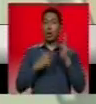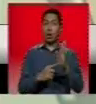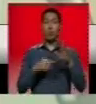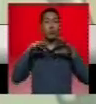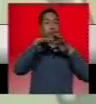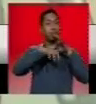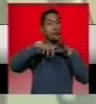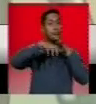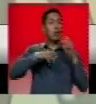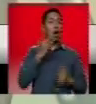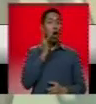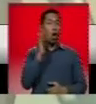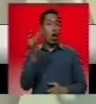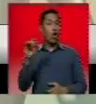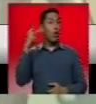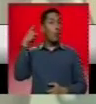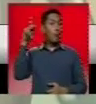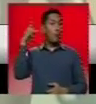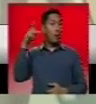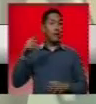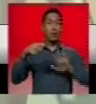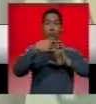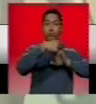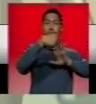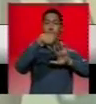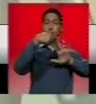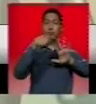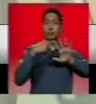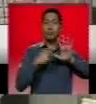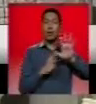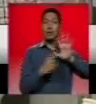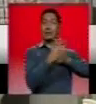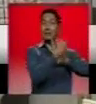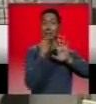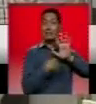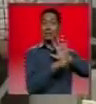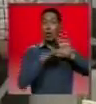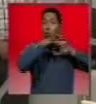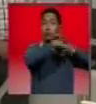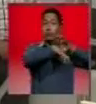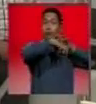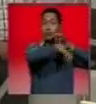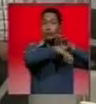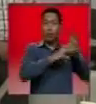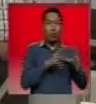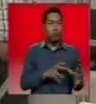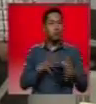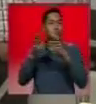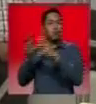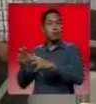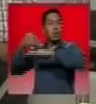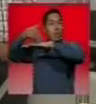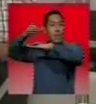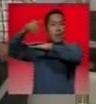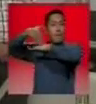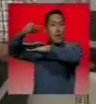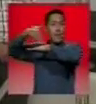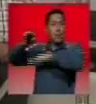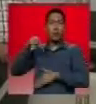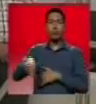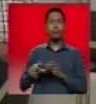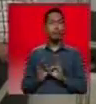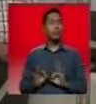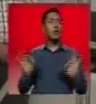Norte, de Mirador, de Río Blanco, de Loma Larga. El presidente Correa explicó que el futuro minero